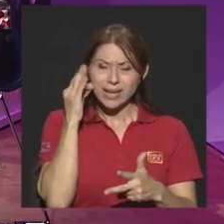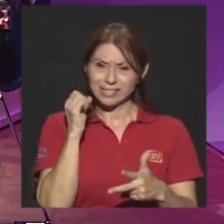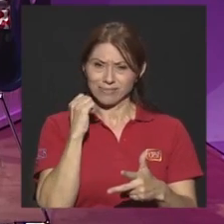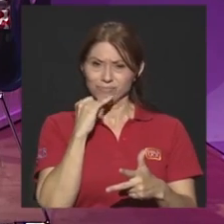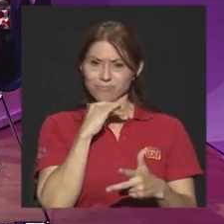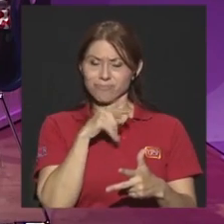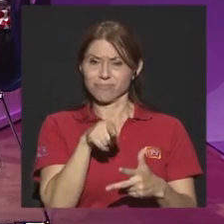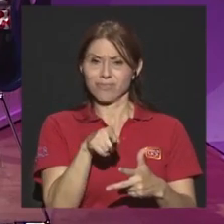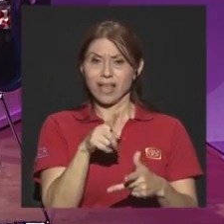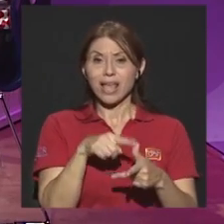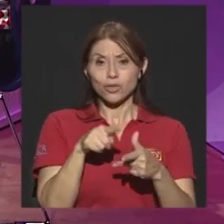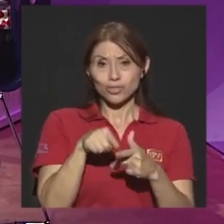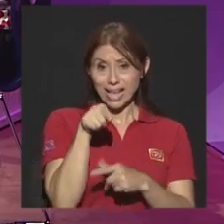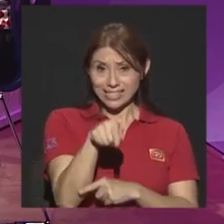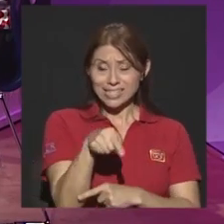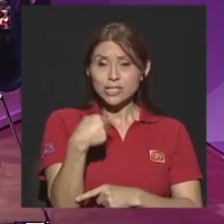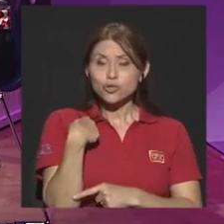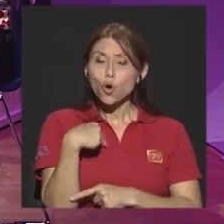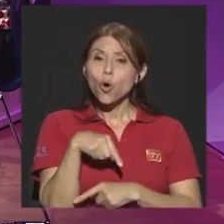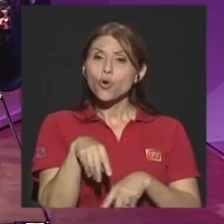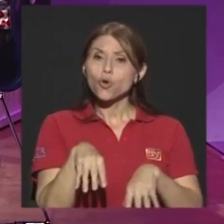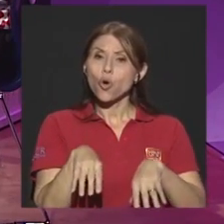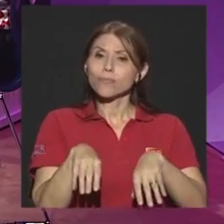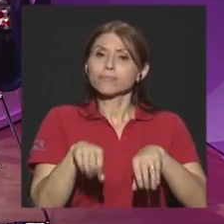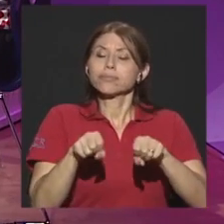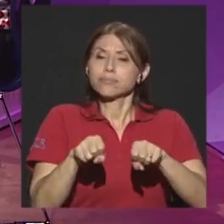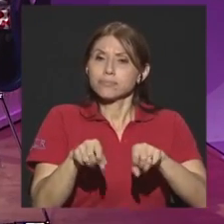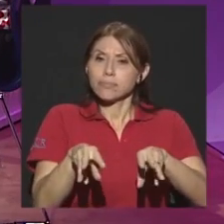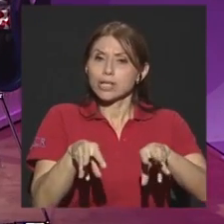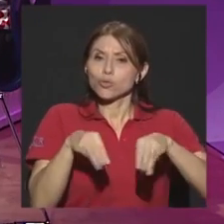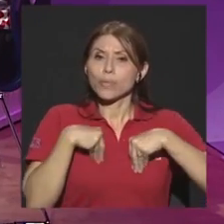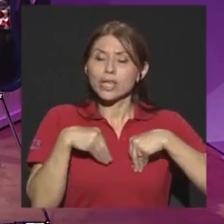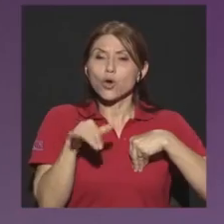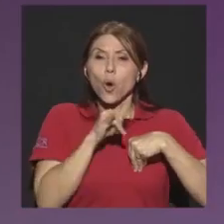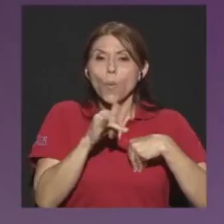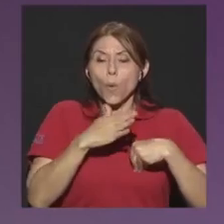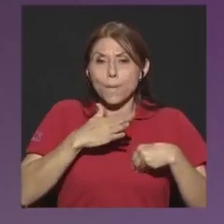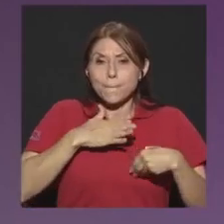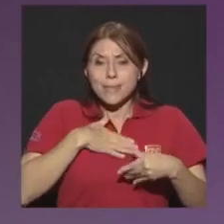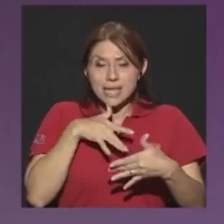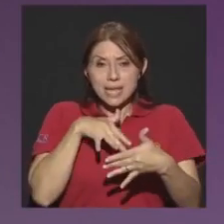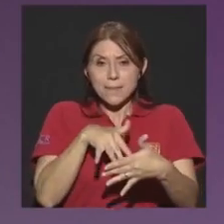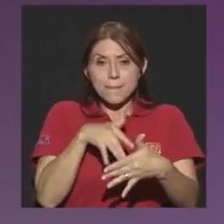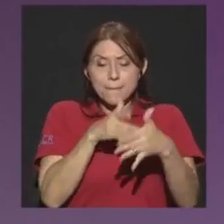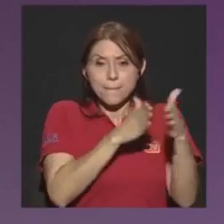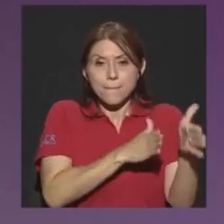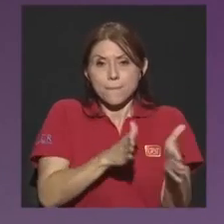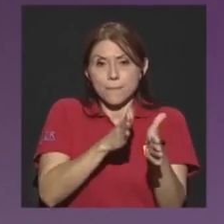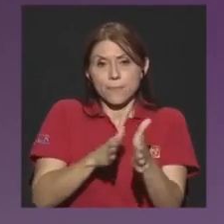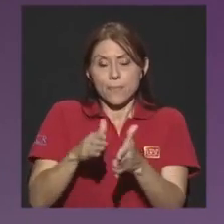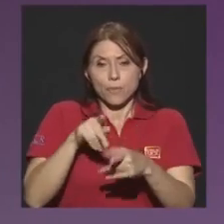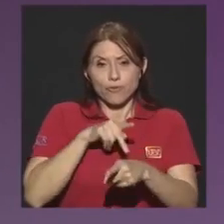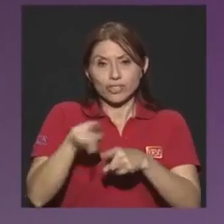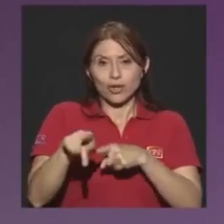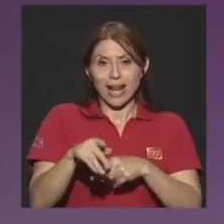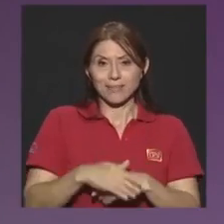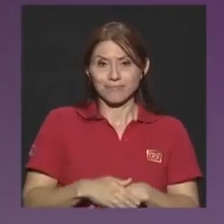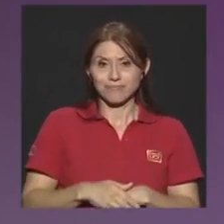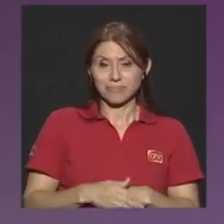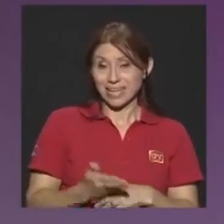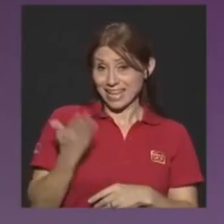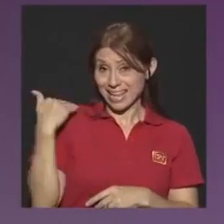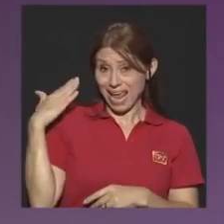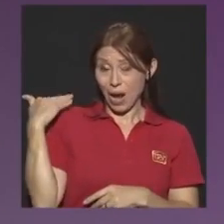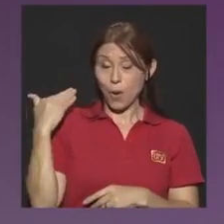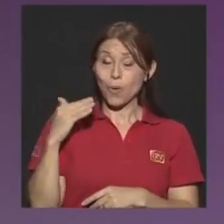asumí como una cuestión de mi formación profesional, que también ahora Xiomara me contaba que es también su experiencia, me parece que también